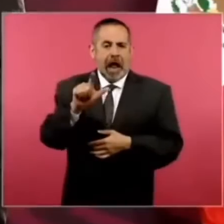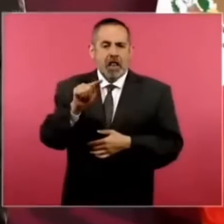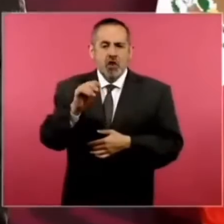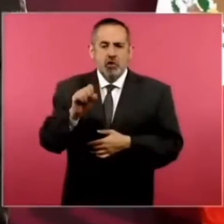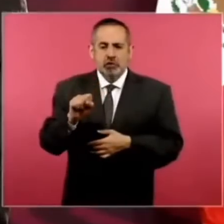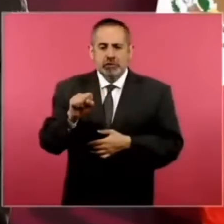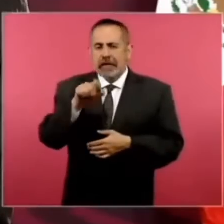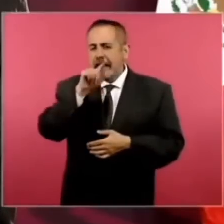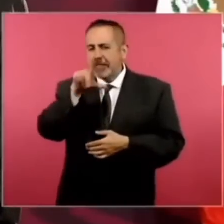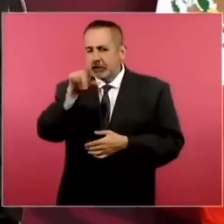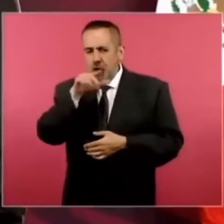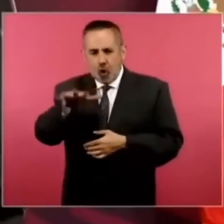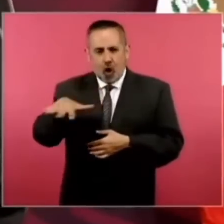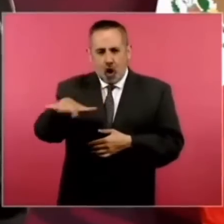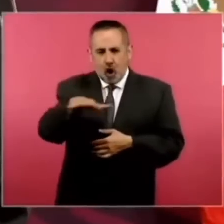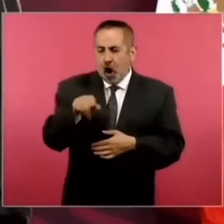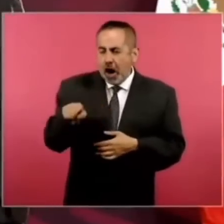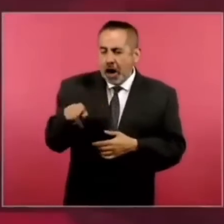de Lagos de Moreno,